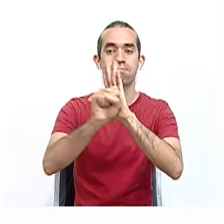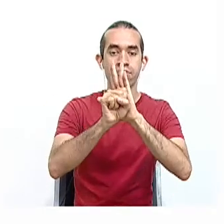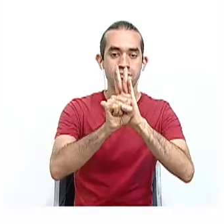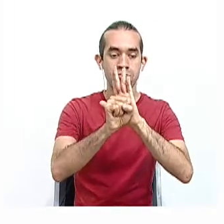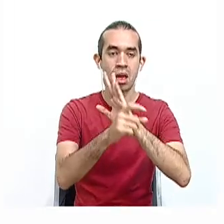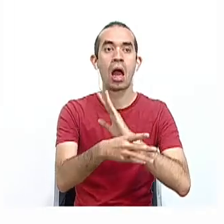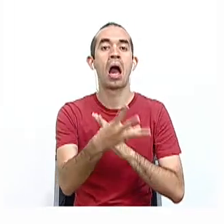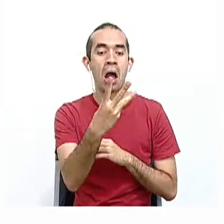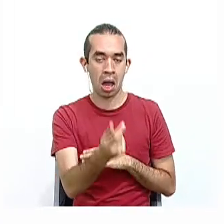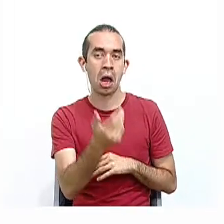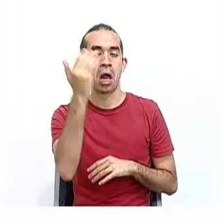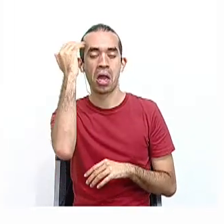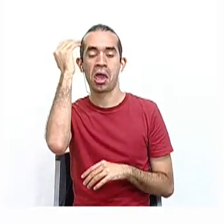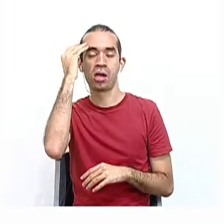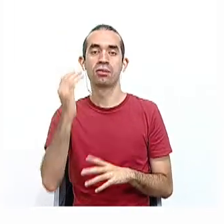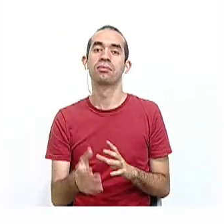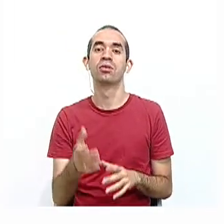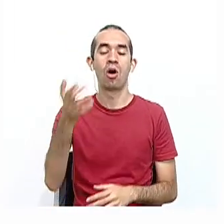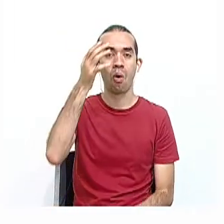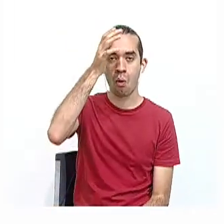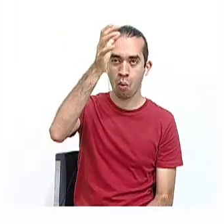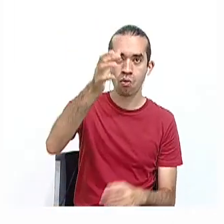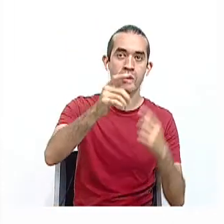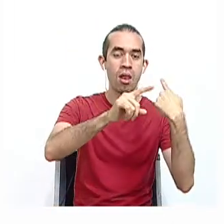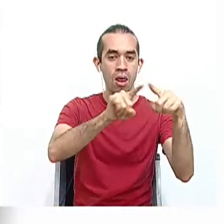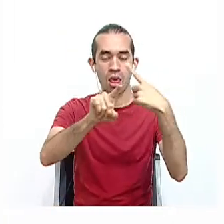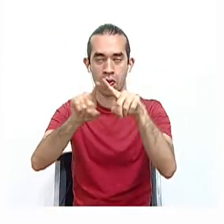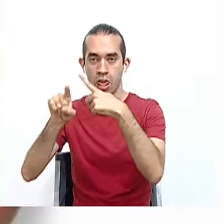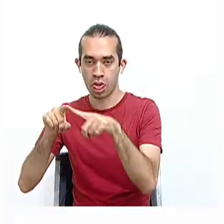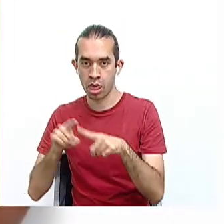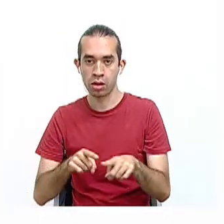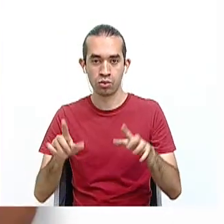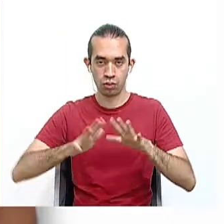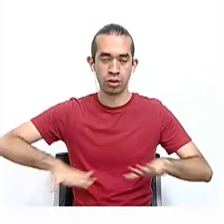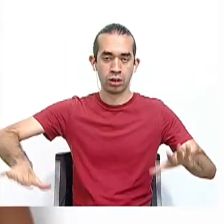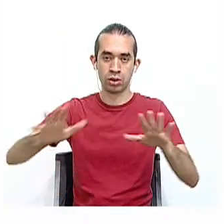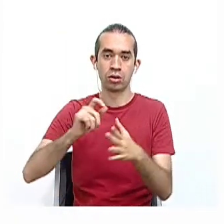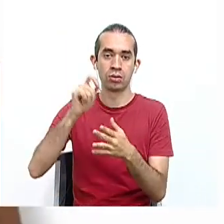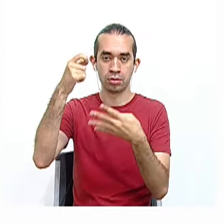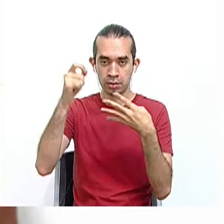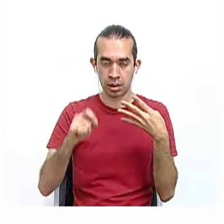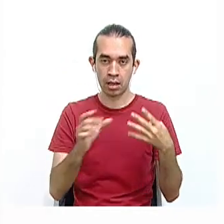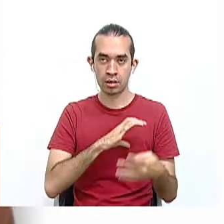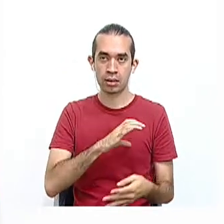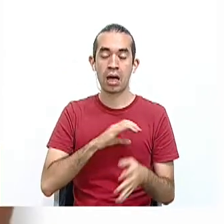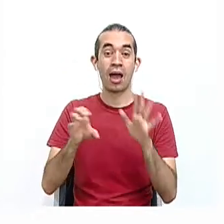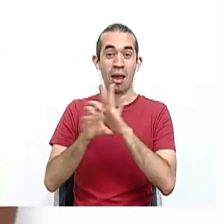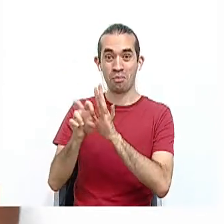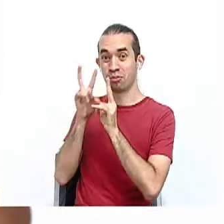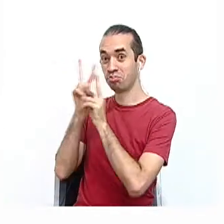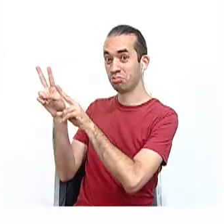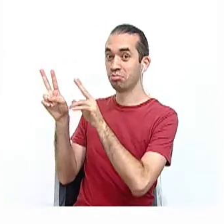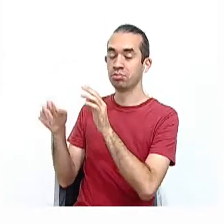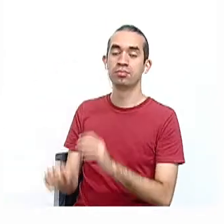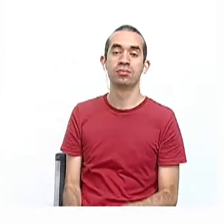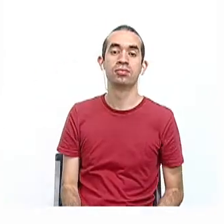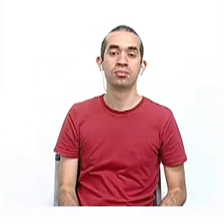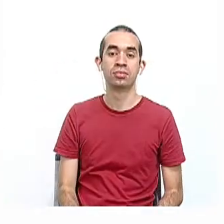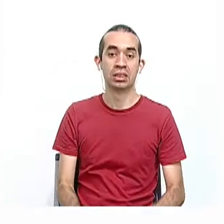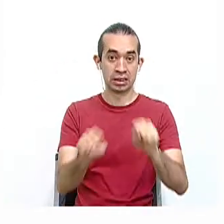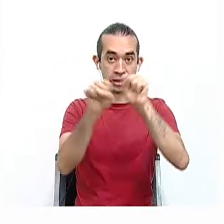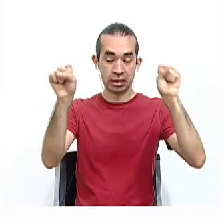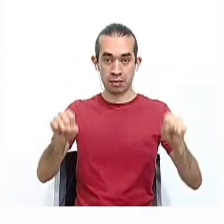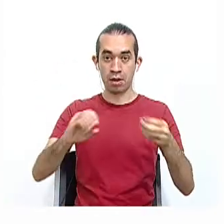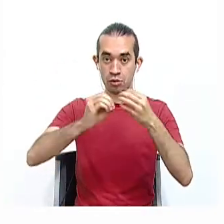cuantificar. Cada cultura lo ha desarrollado según su contexto y características. Por ejemplo, los sistemas de numeración Bribri en Costa